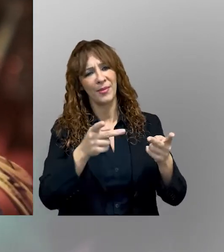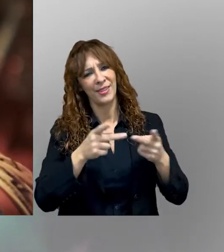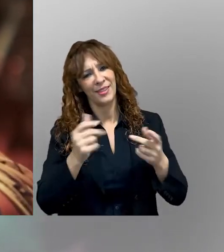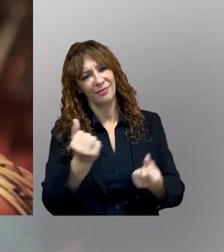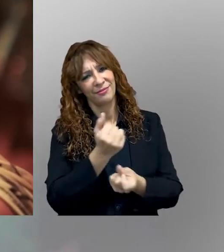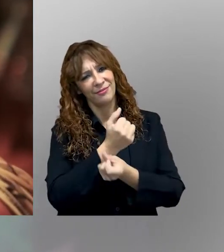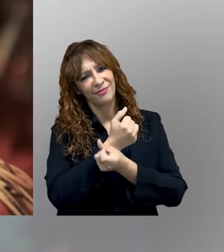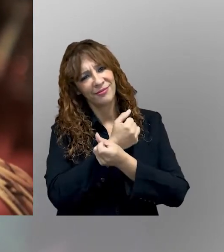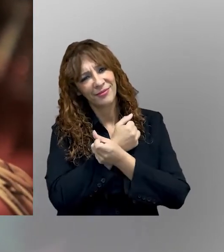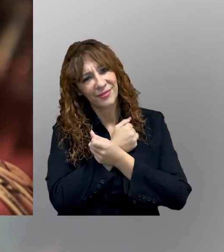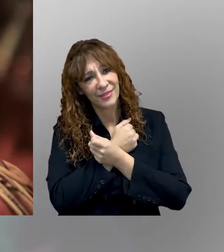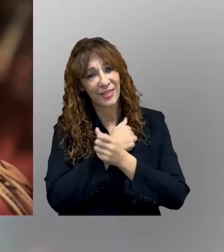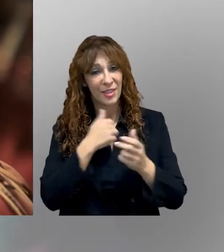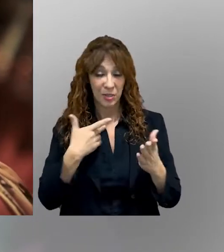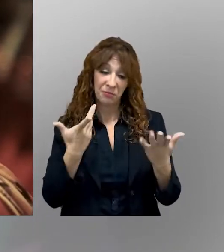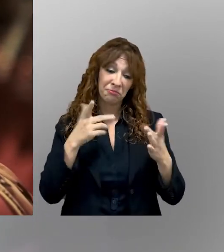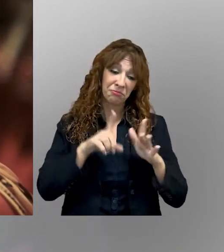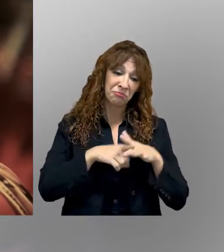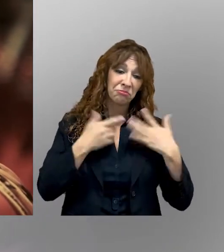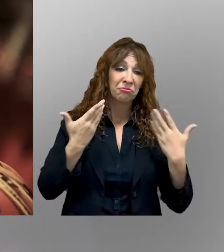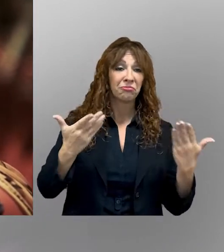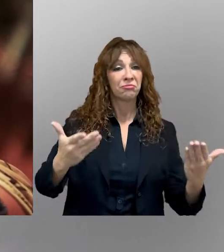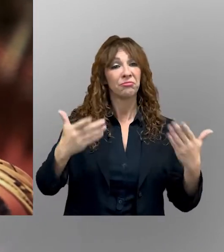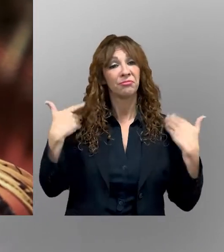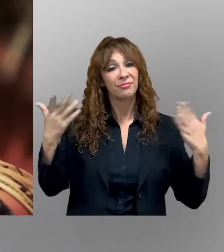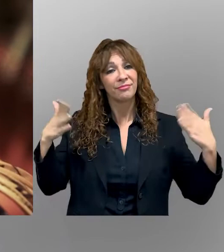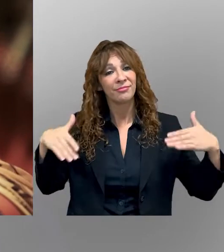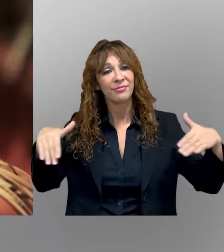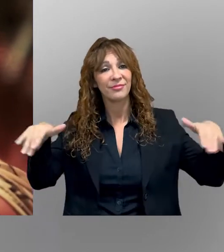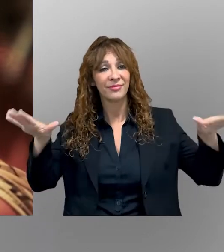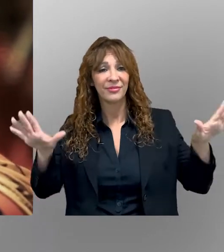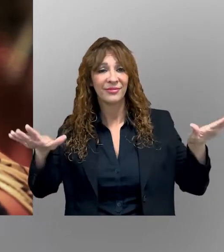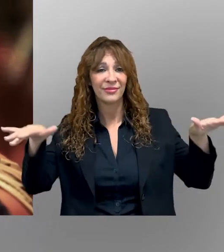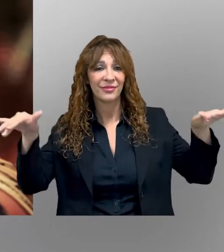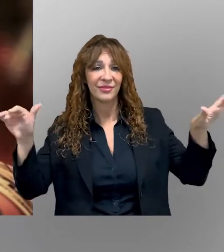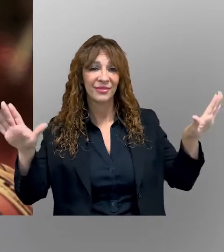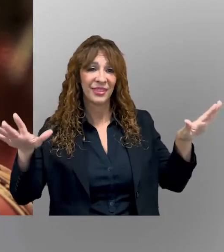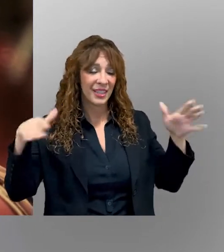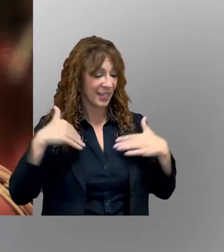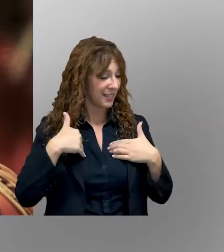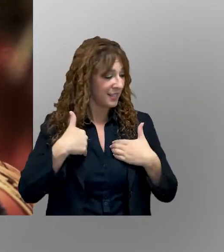equivocados. Cuando se cansa de volar, se pone a